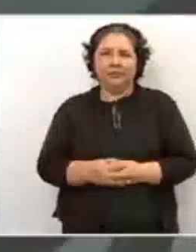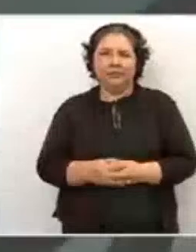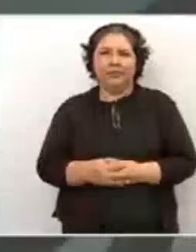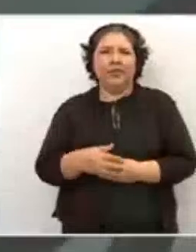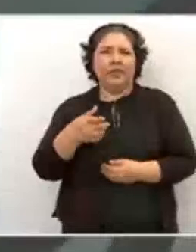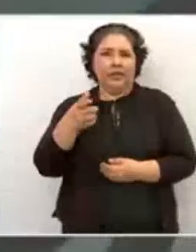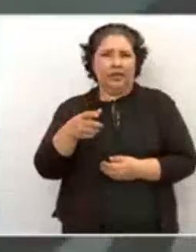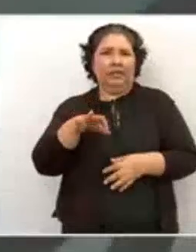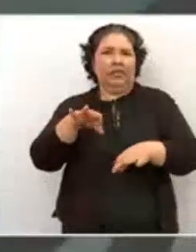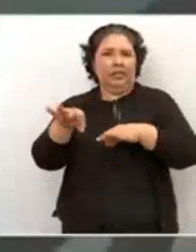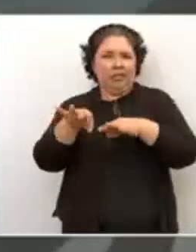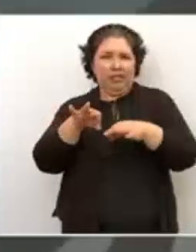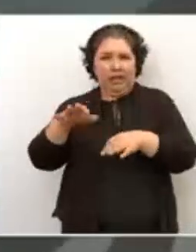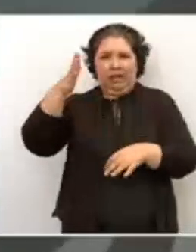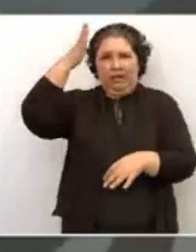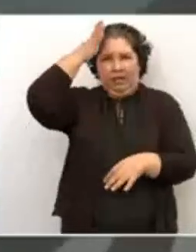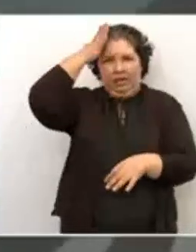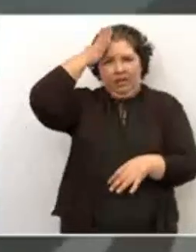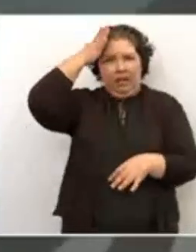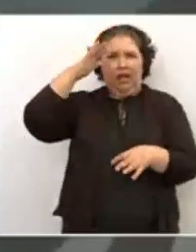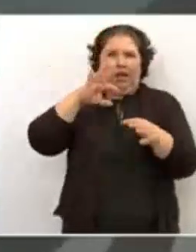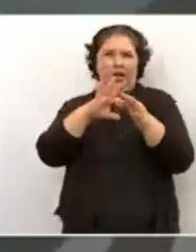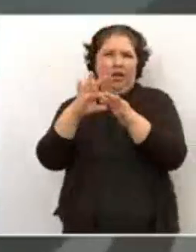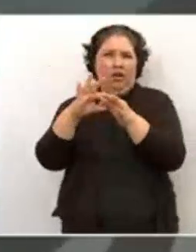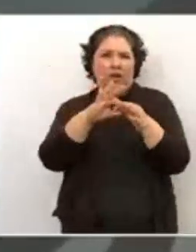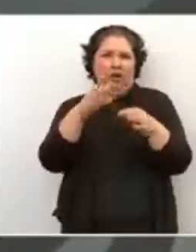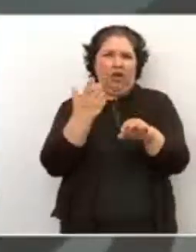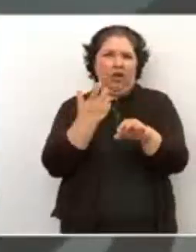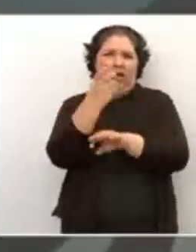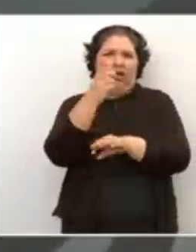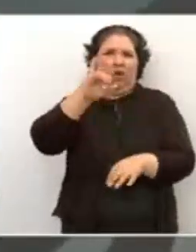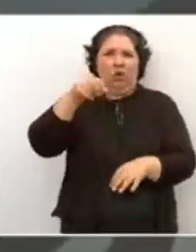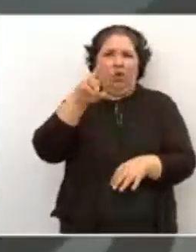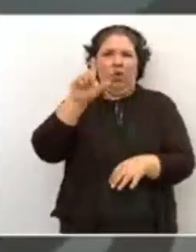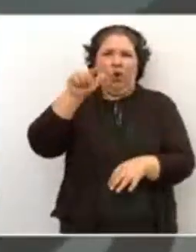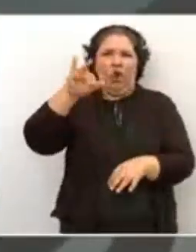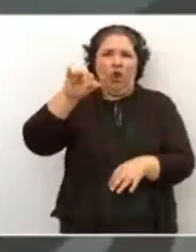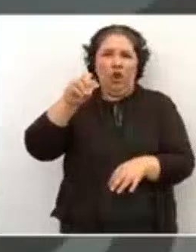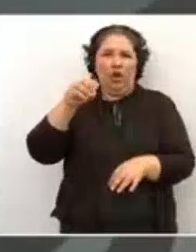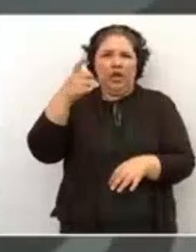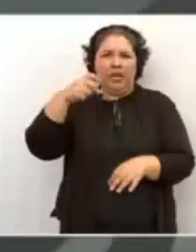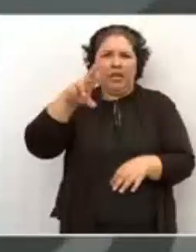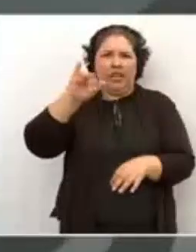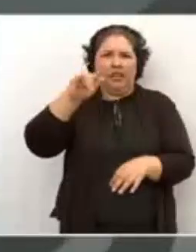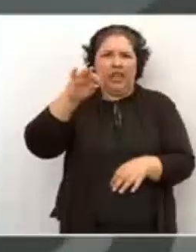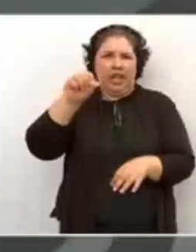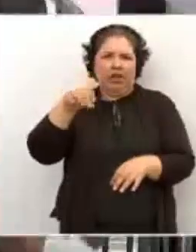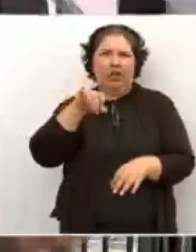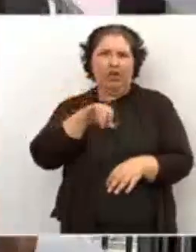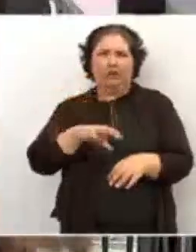Quienes trabajan bajo el liderazgo de nuestro coordinador estatal, el doctor Julio Quintero, aquí presente.